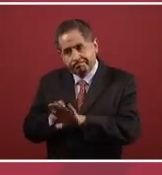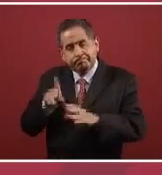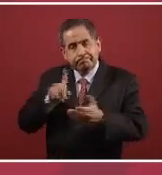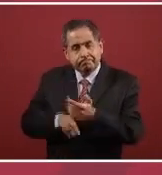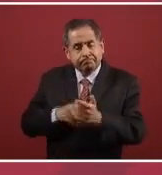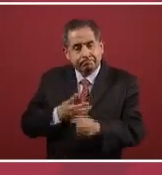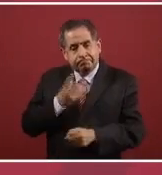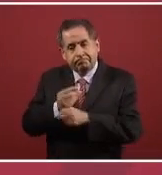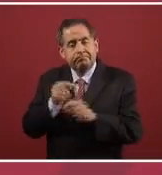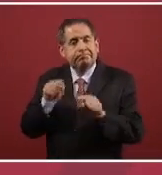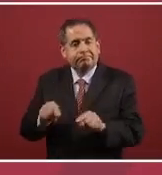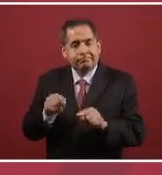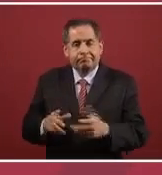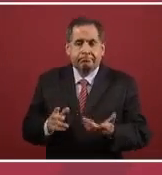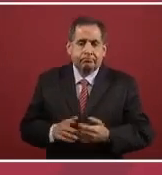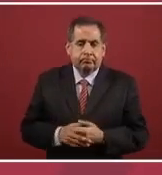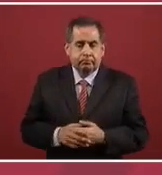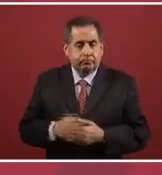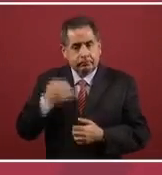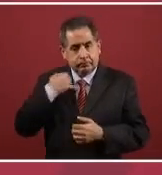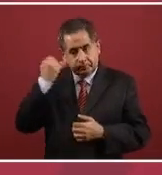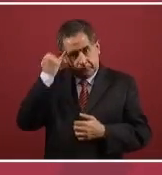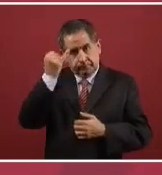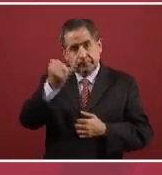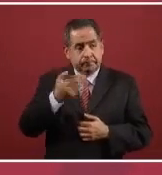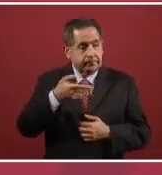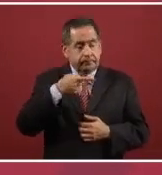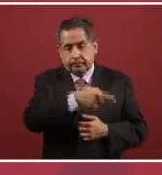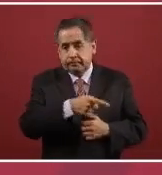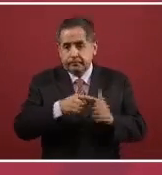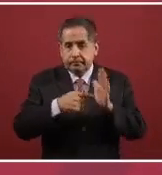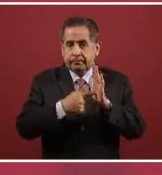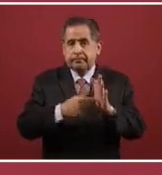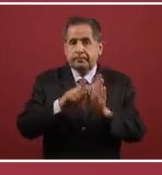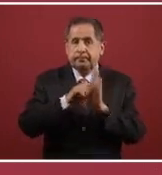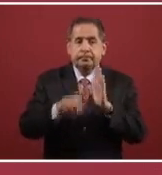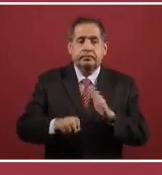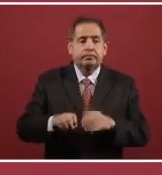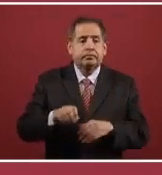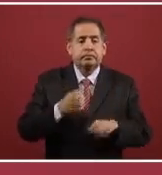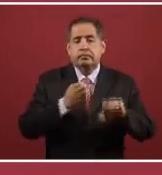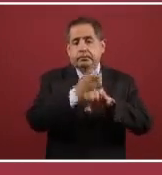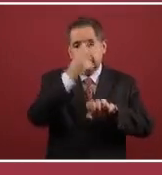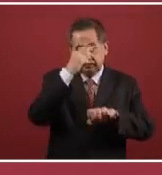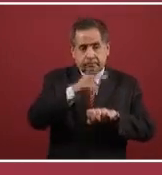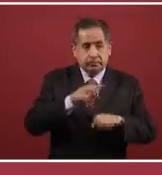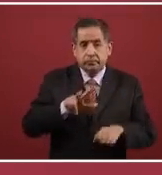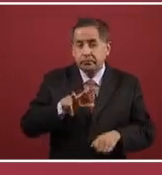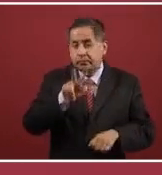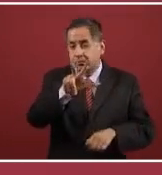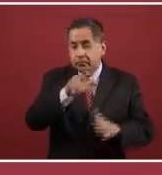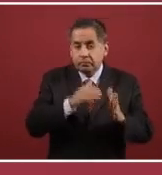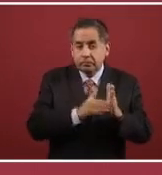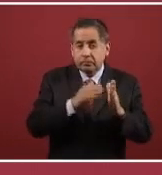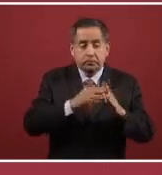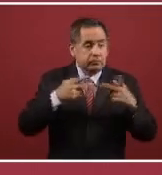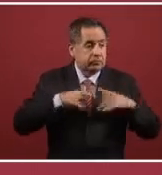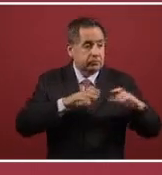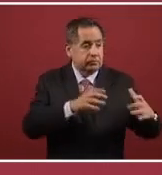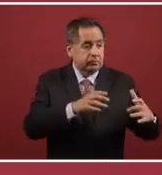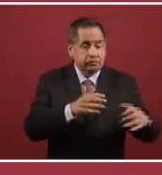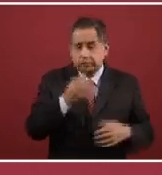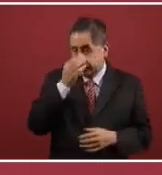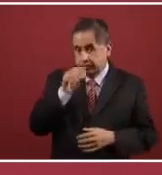este faltante. Les ponía yo el caso del Estado de México. 18 millones de habitantes y